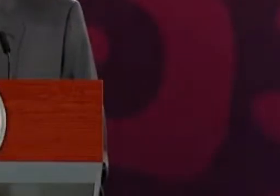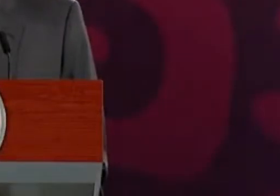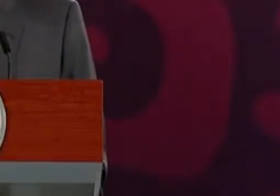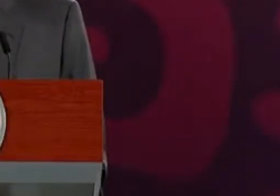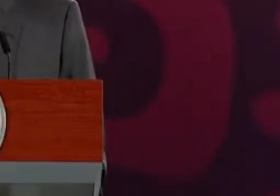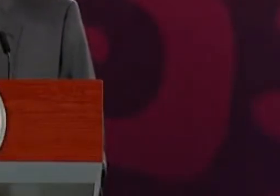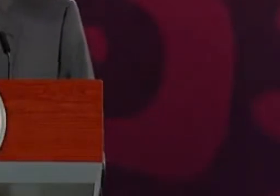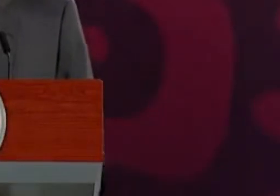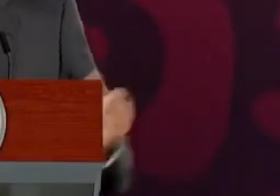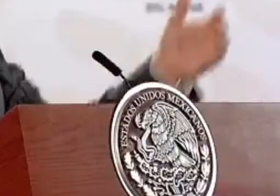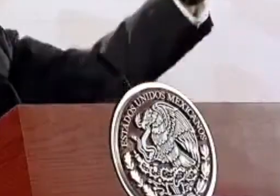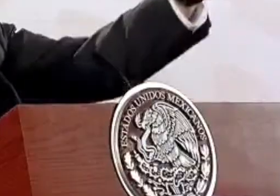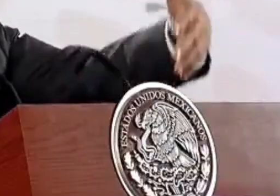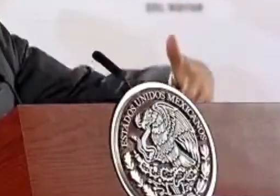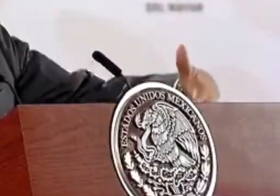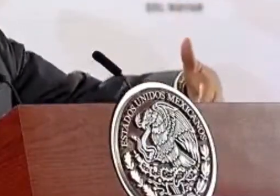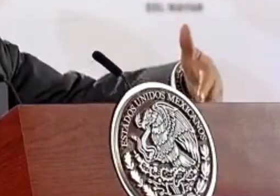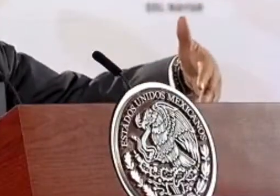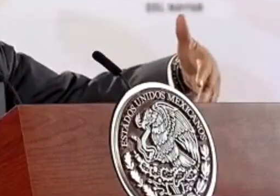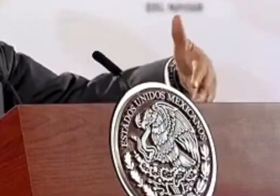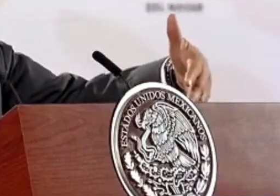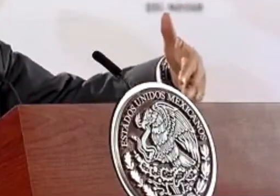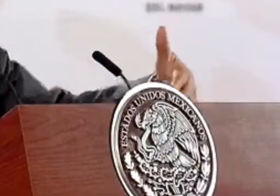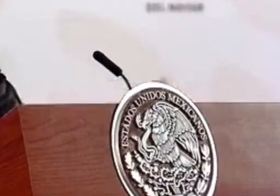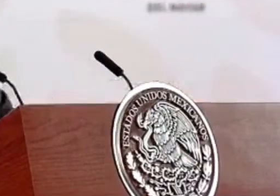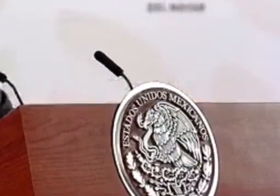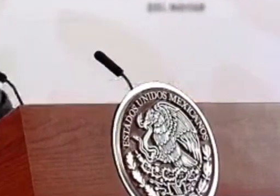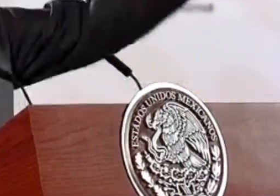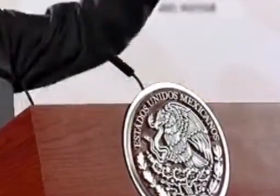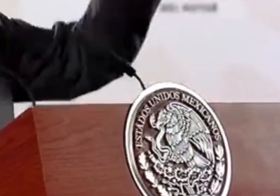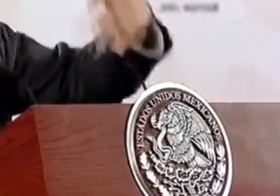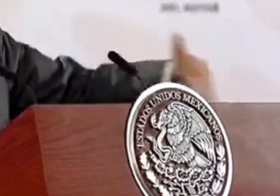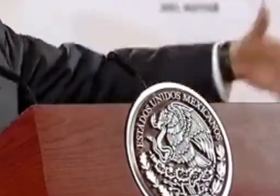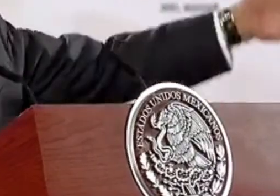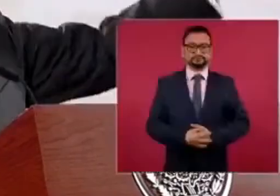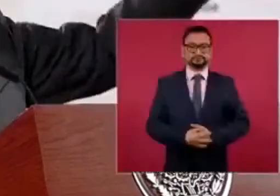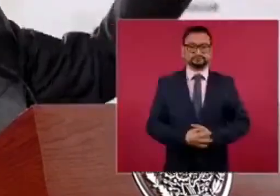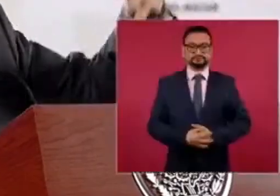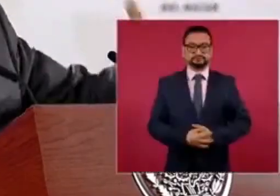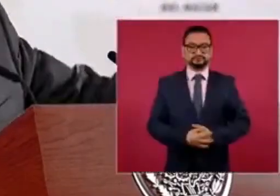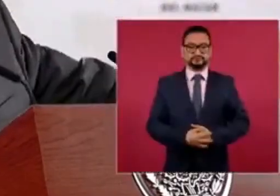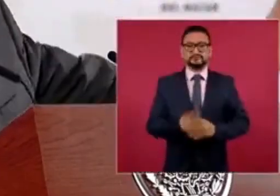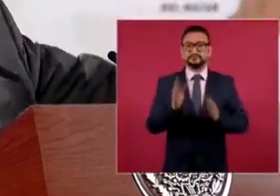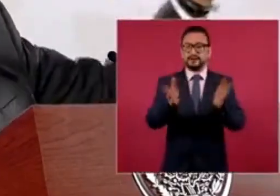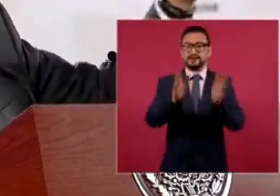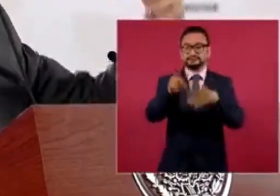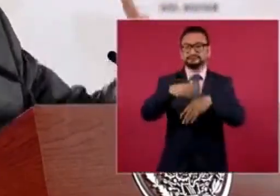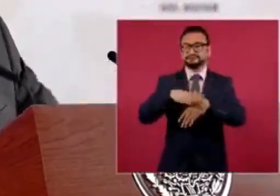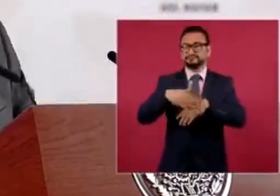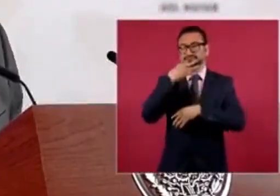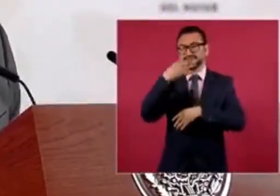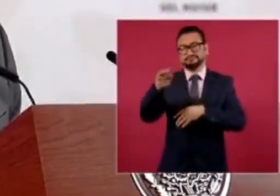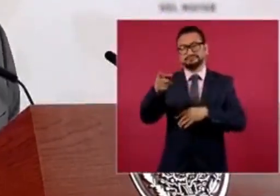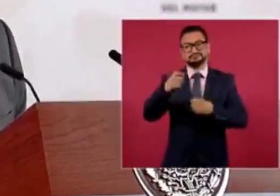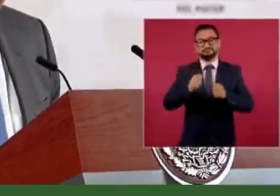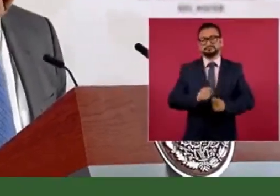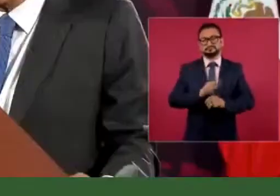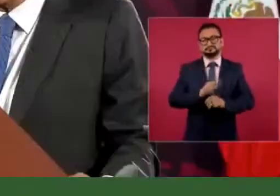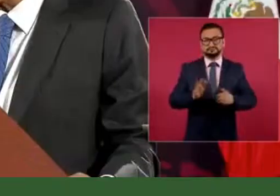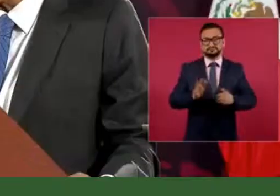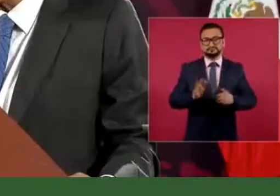Entonces, Jesús Esteva, regresando, ya está completamente enterado,